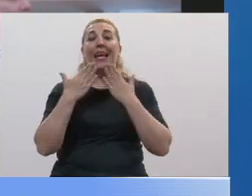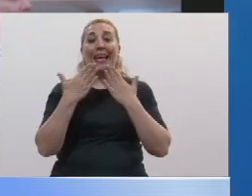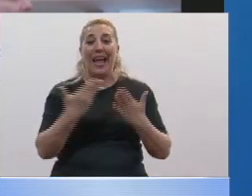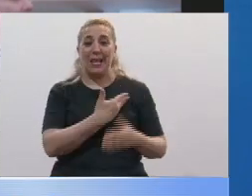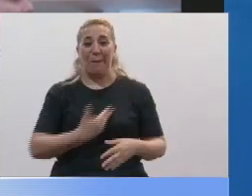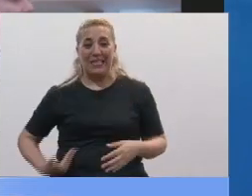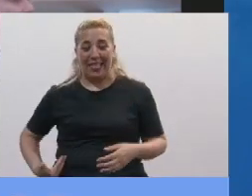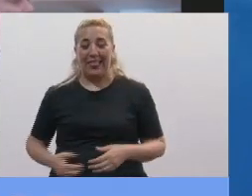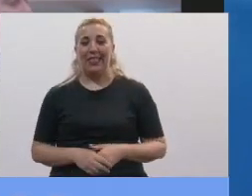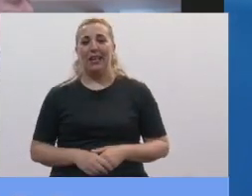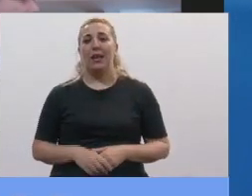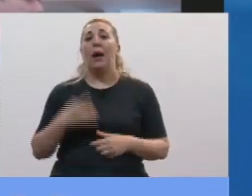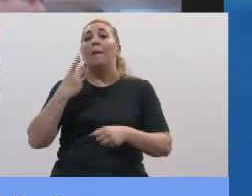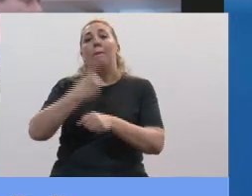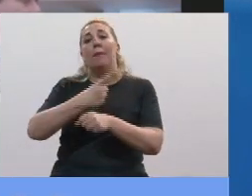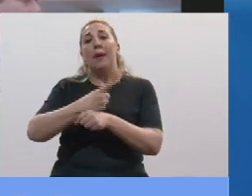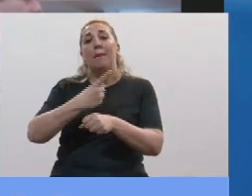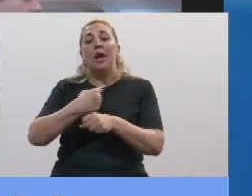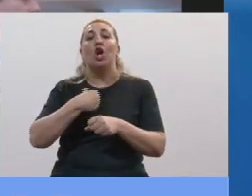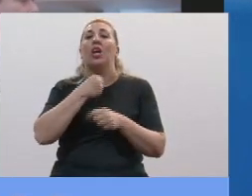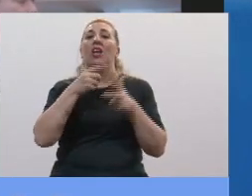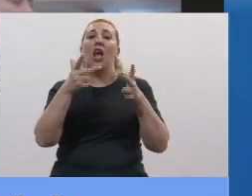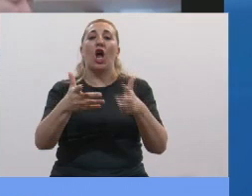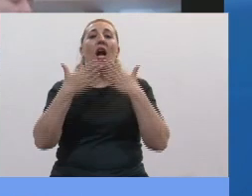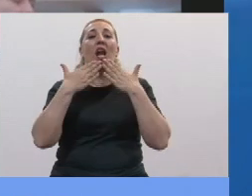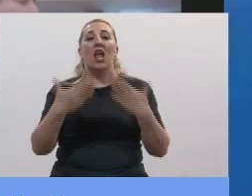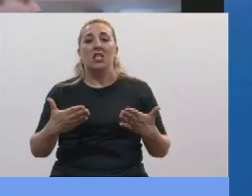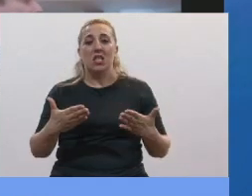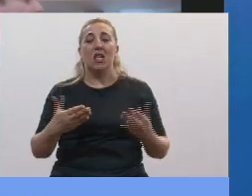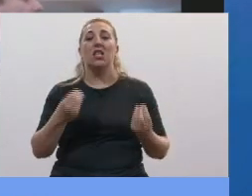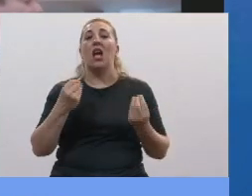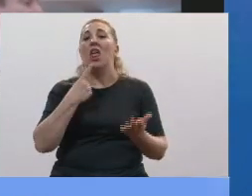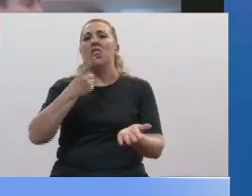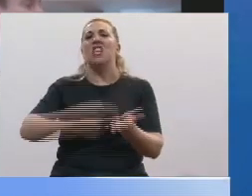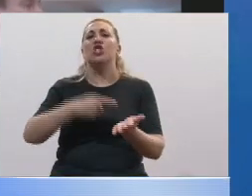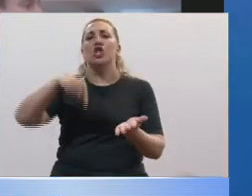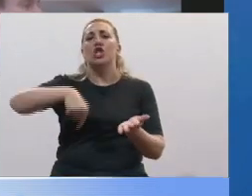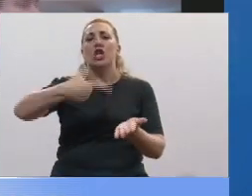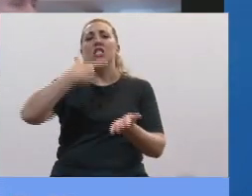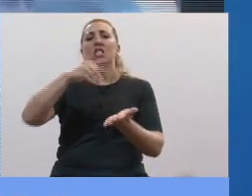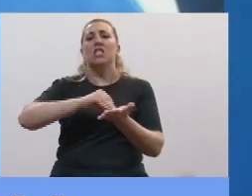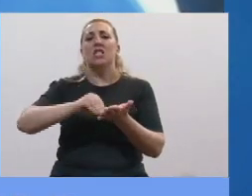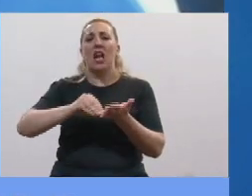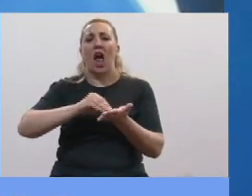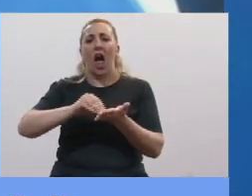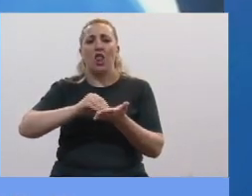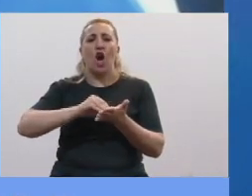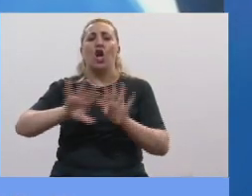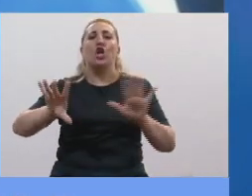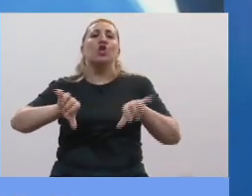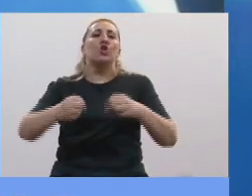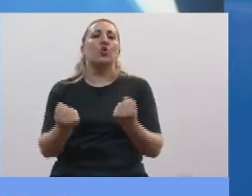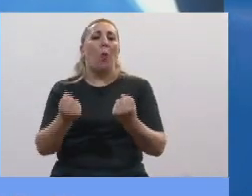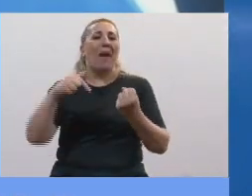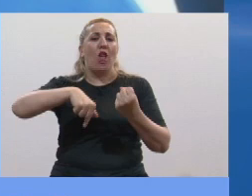Gracias, señora presidenta. En primer lugar, quiero agradecer la decisión institucional de este Senado de haber suspendido la